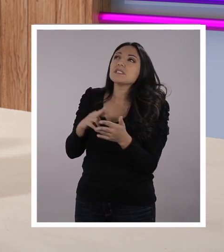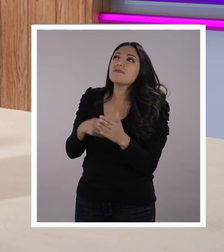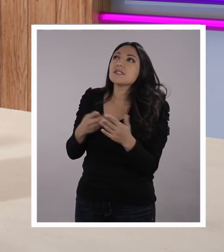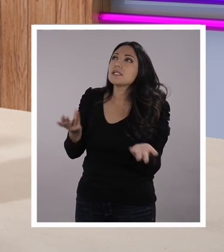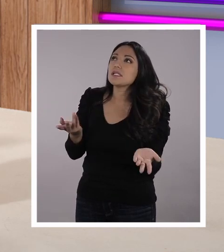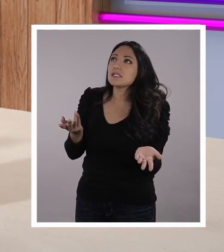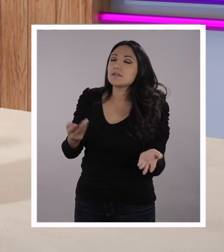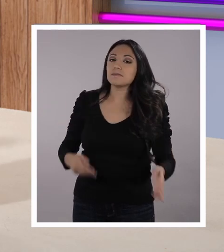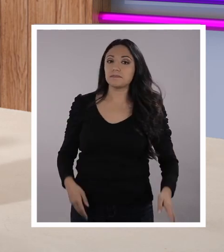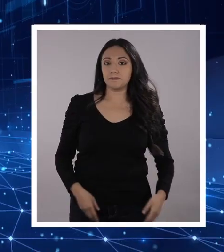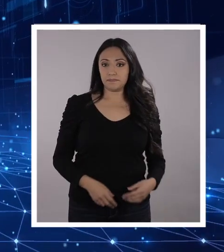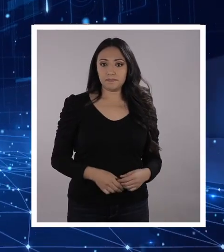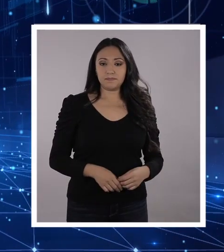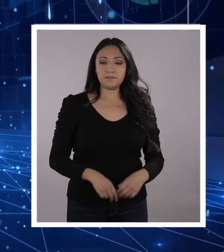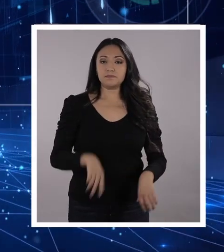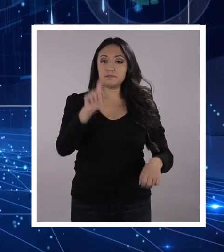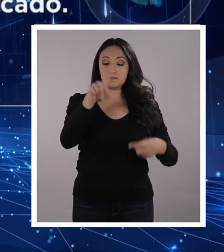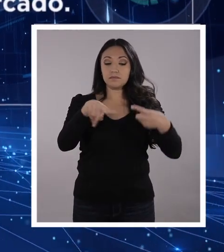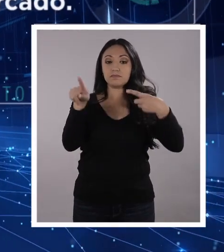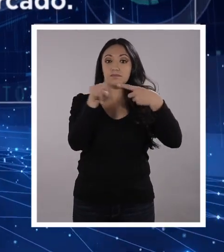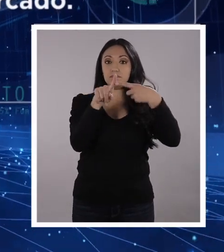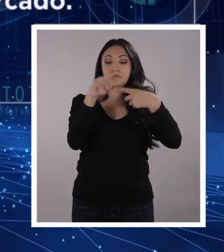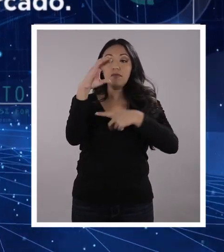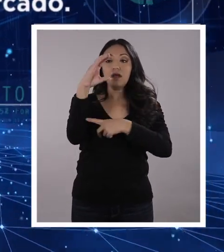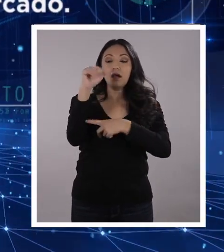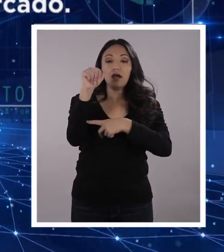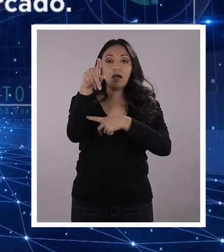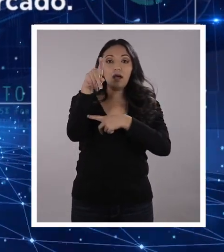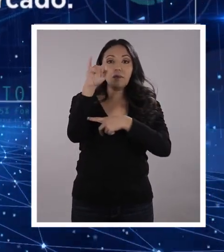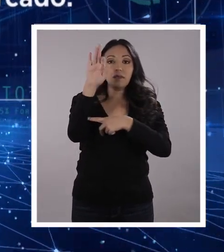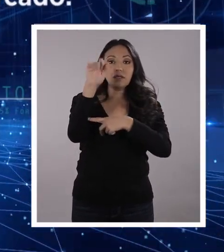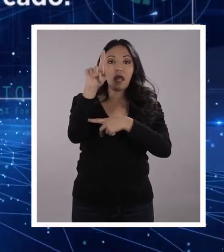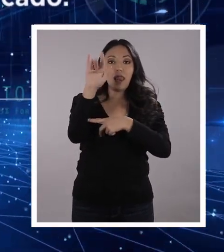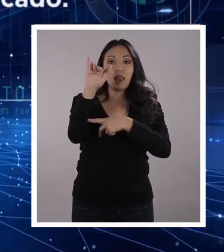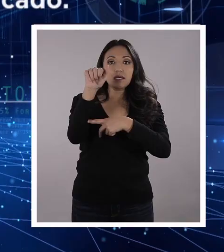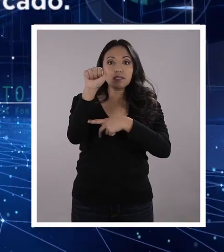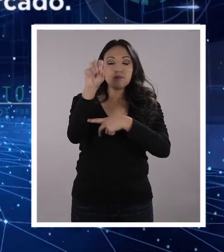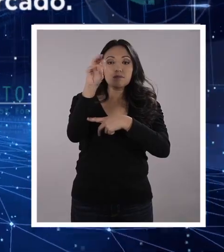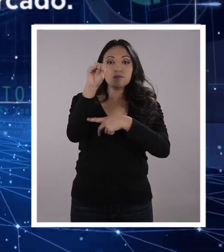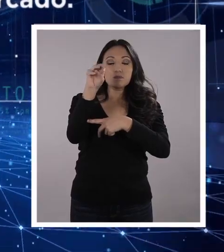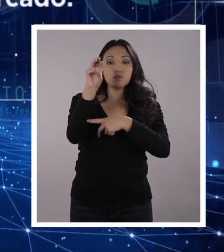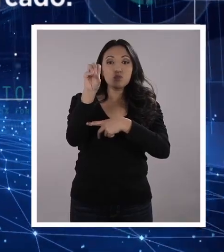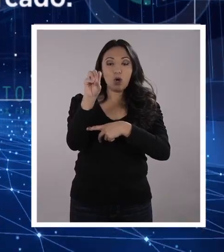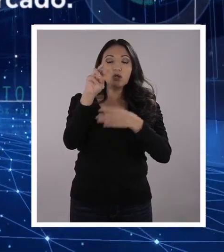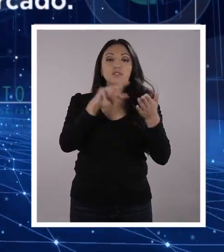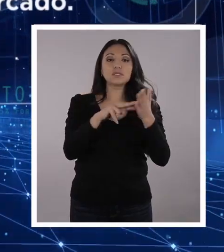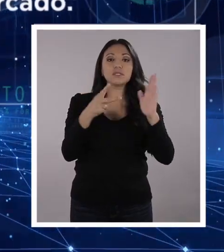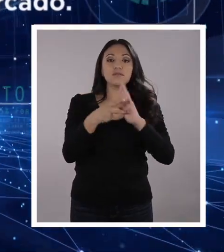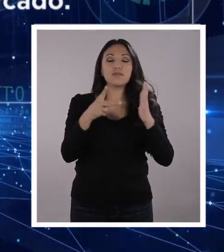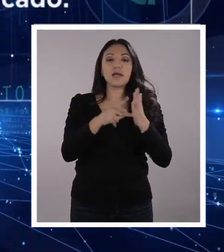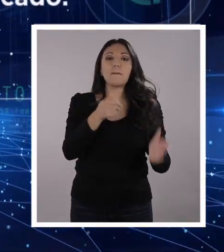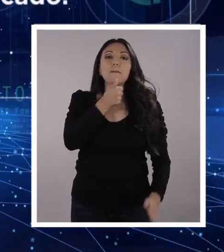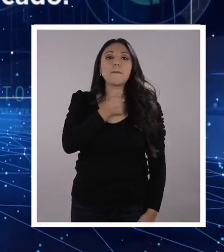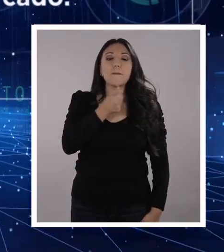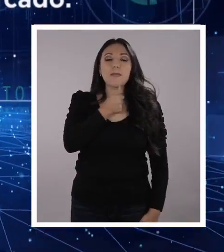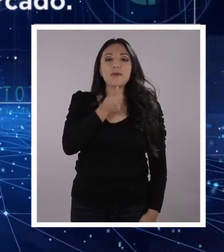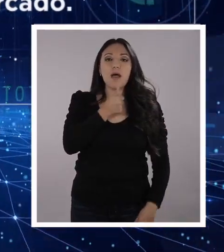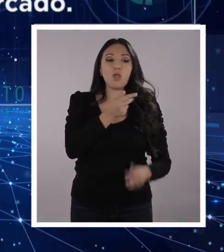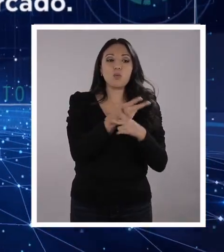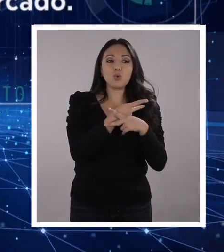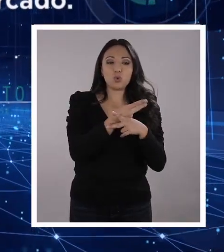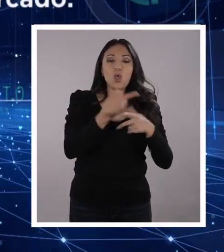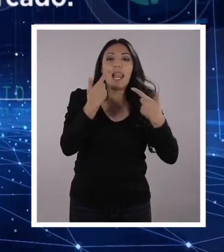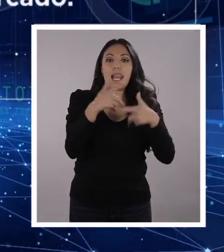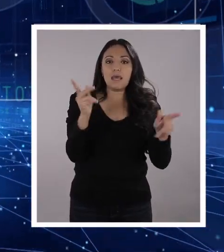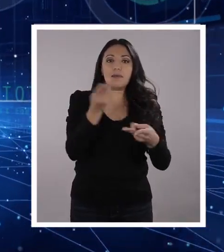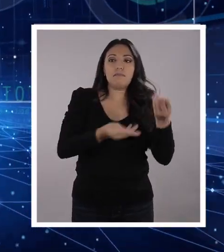Imperialismo. Imperialismo. Capitalismo, sistema económico basado en la propiedad privada de los medios de producción y en la libertad